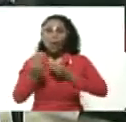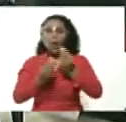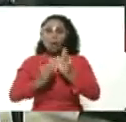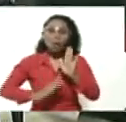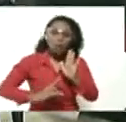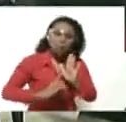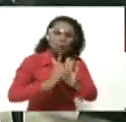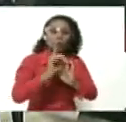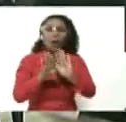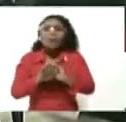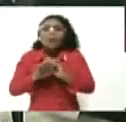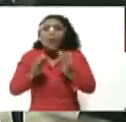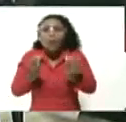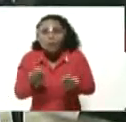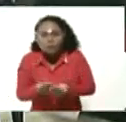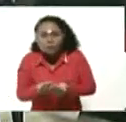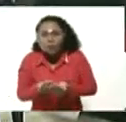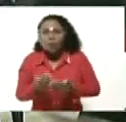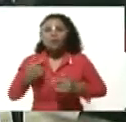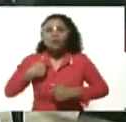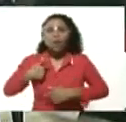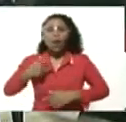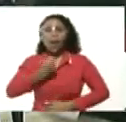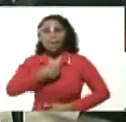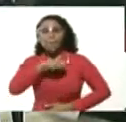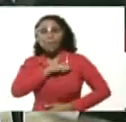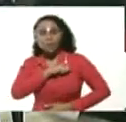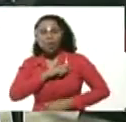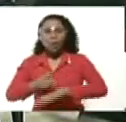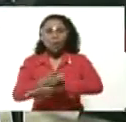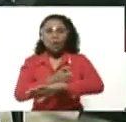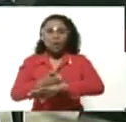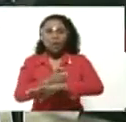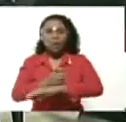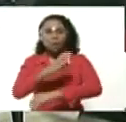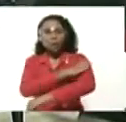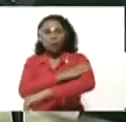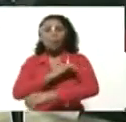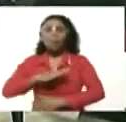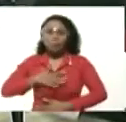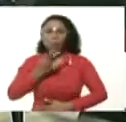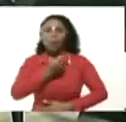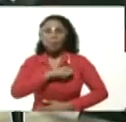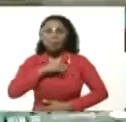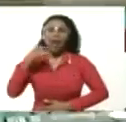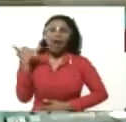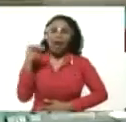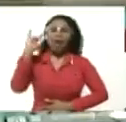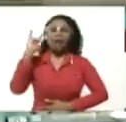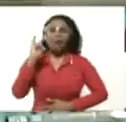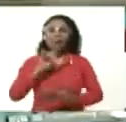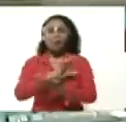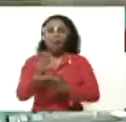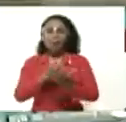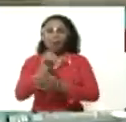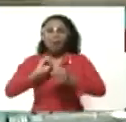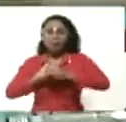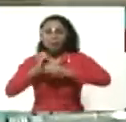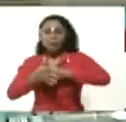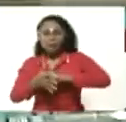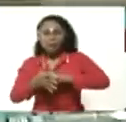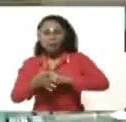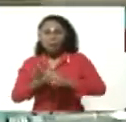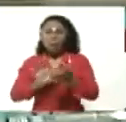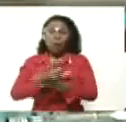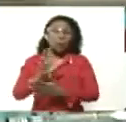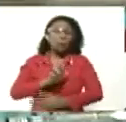España, donde hay un Gobierno de coalición entre el Partido Socialista y Unidas Podemos. España tiene, después de la crisis de la COVID, una crisis